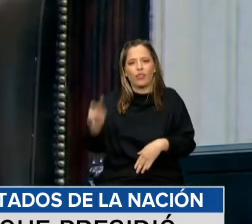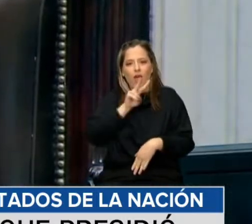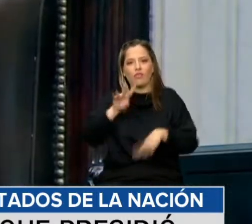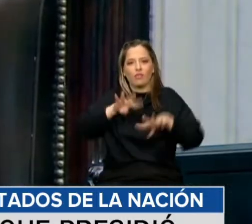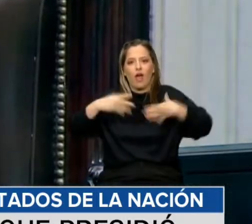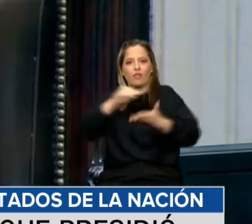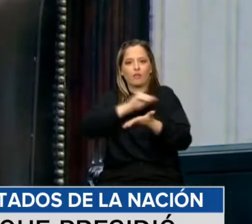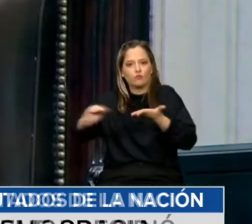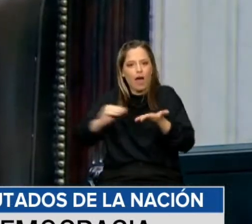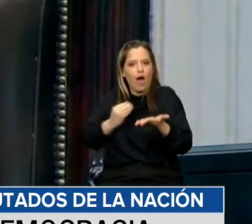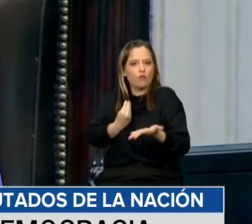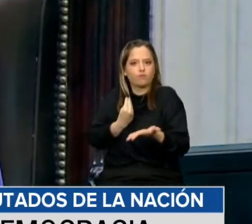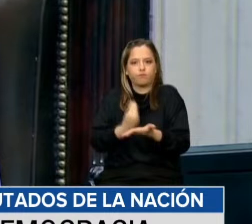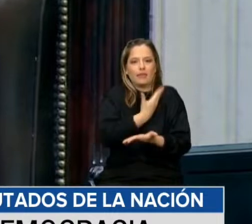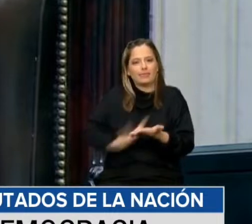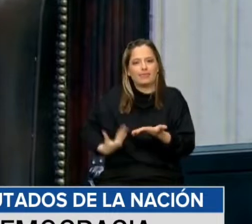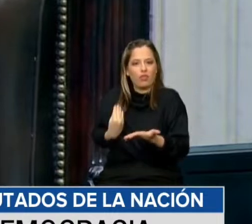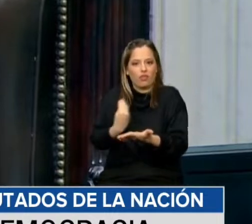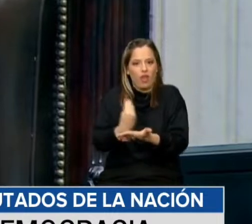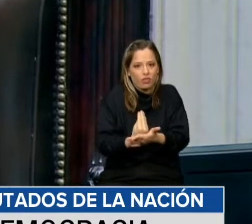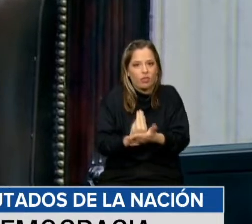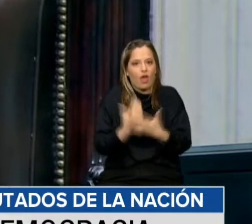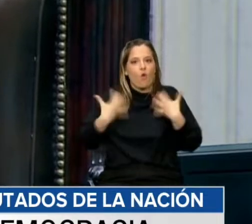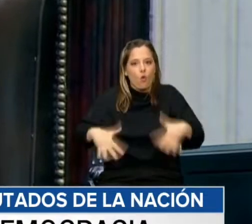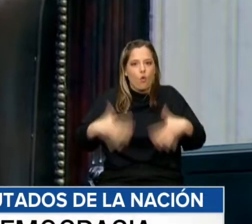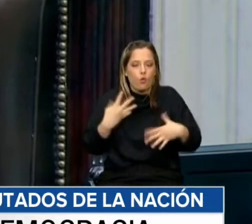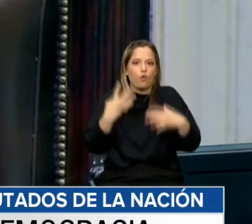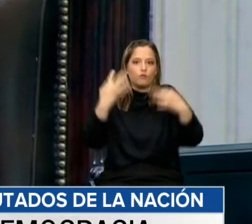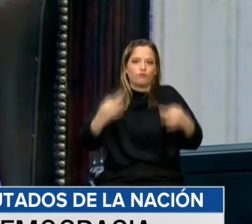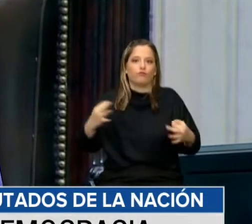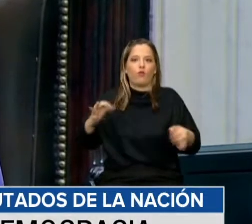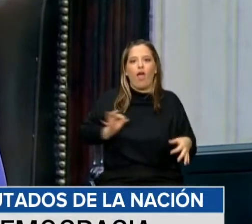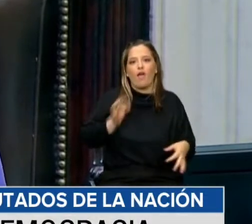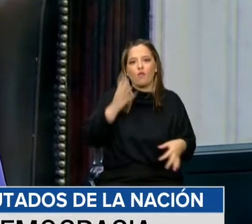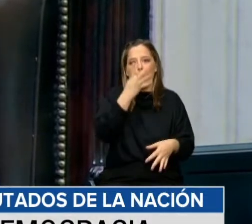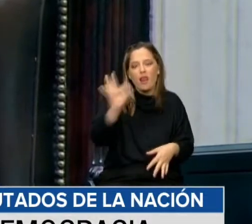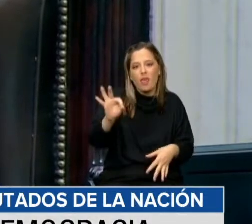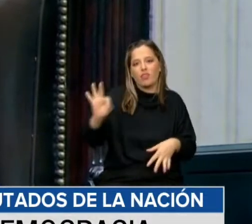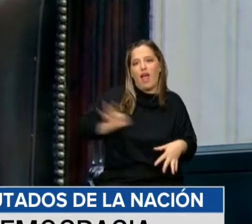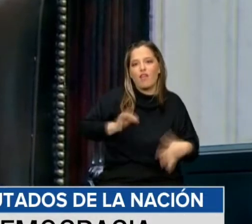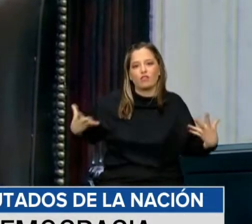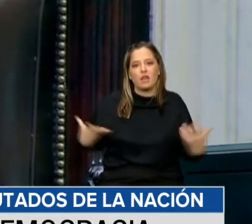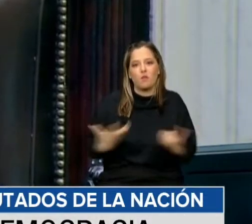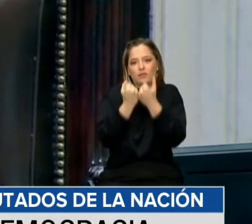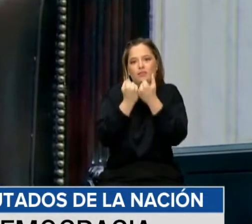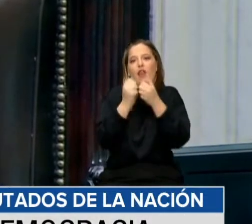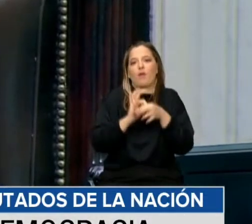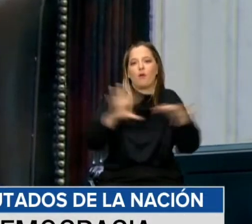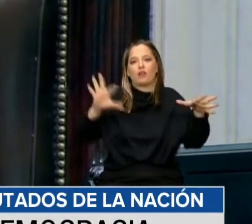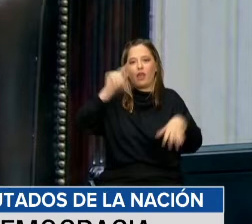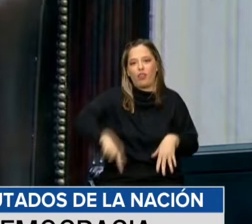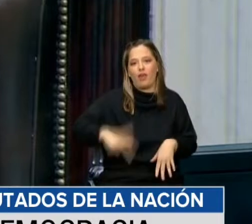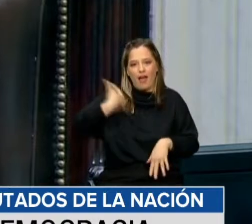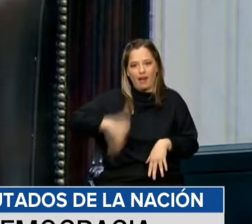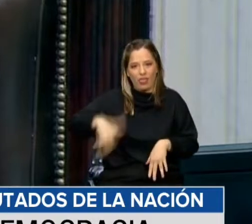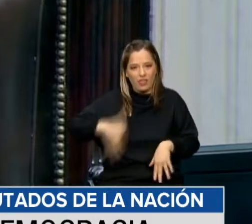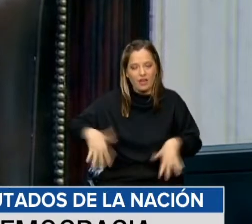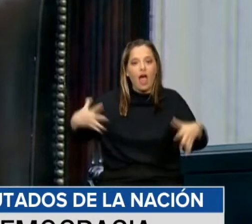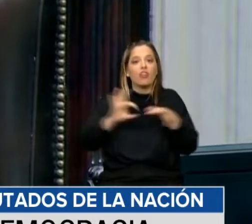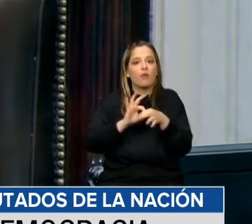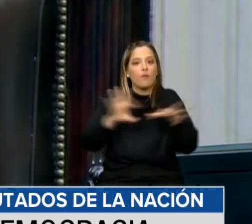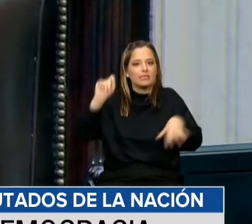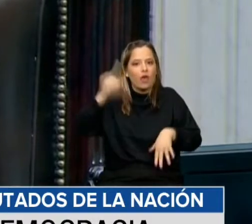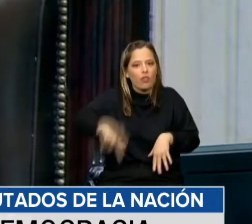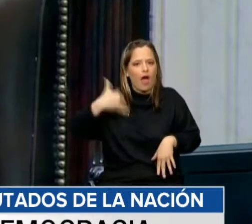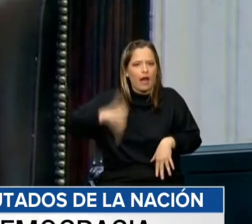de Diputados de la Nación en el 40 aniversario de la democracia argentina. La democracia argentina